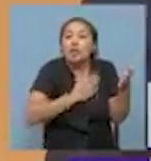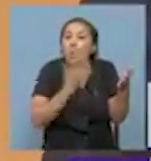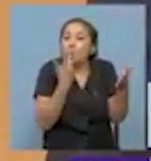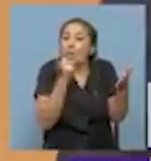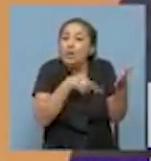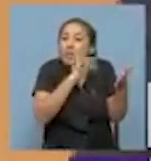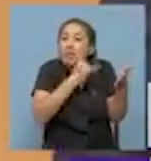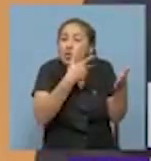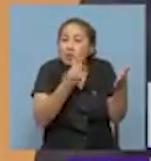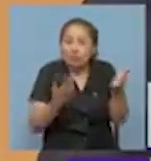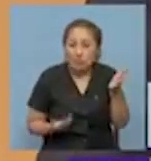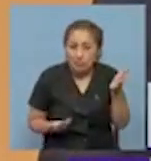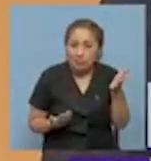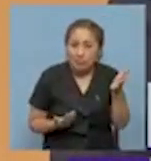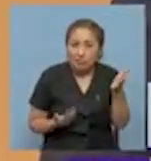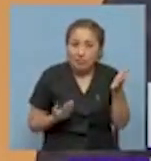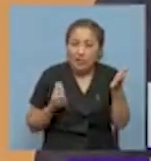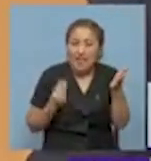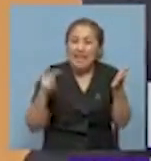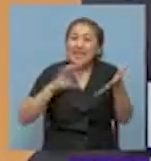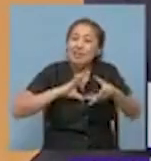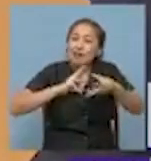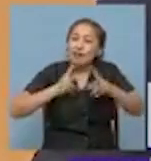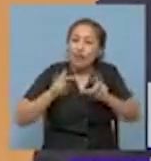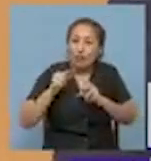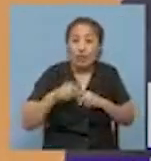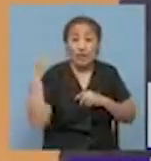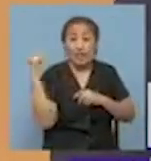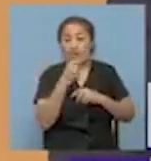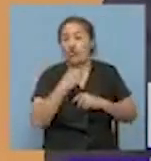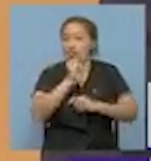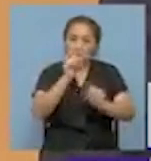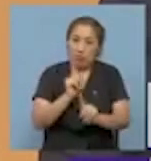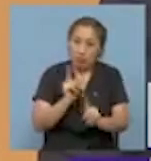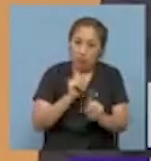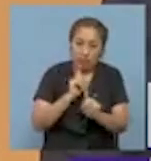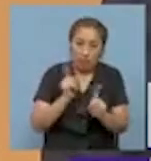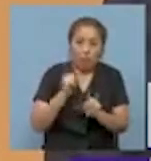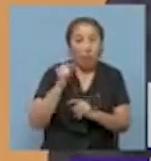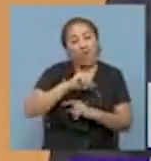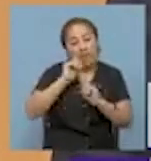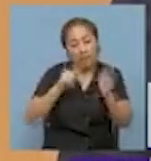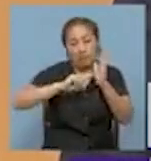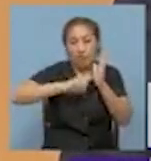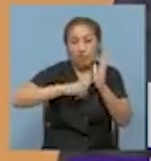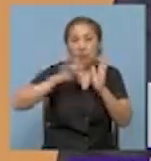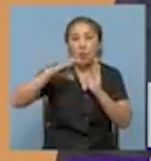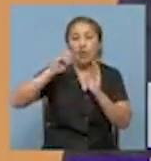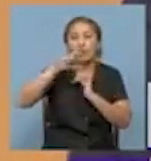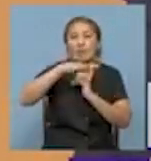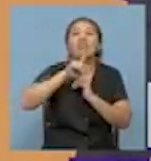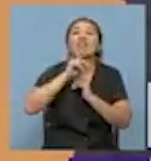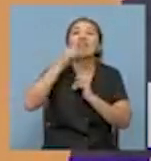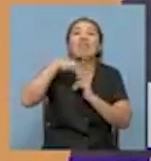más identificados bueno este tipo de cosas en la que no queremos hace poco en tandil se